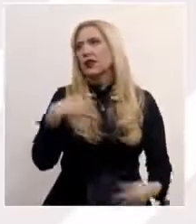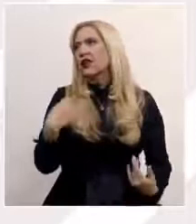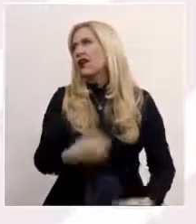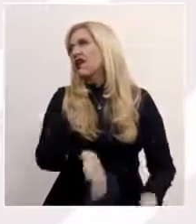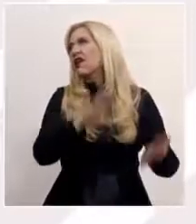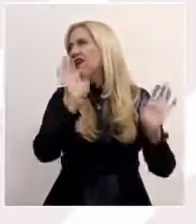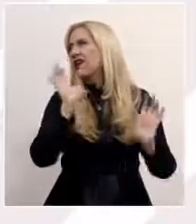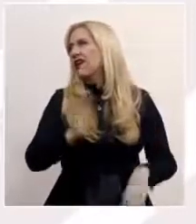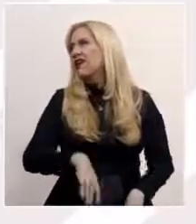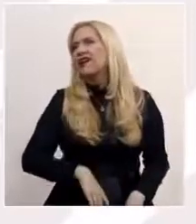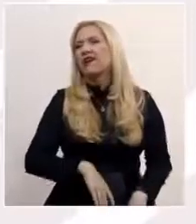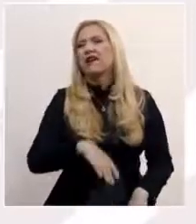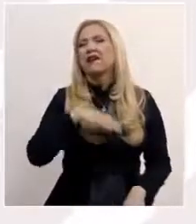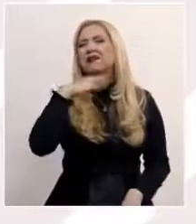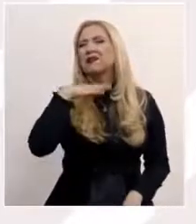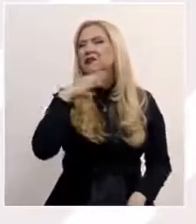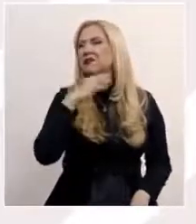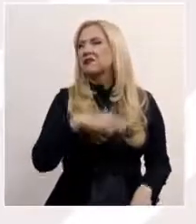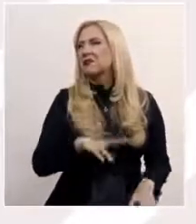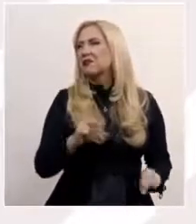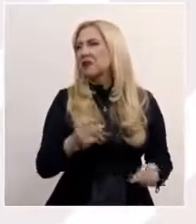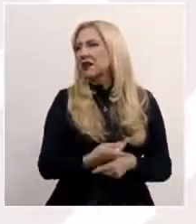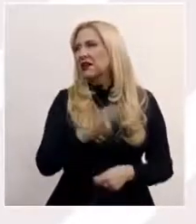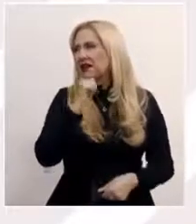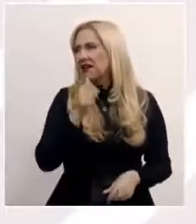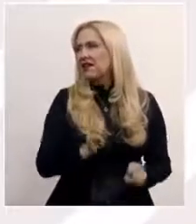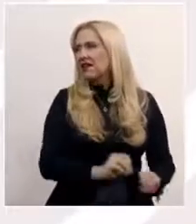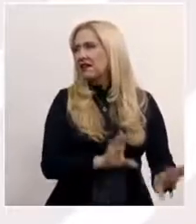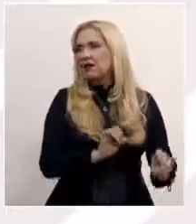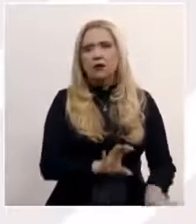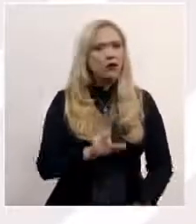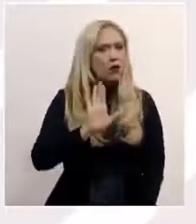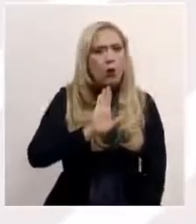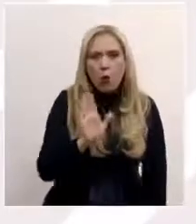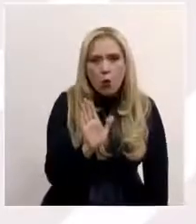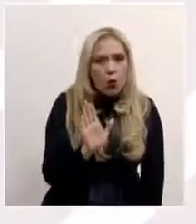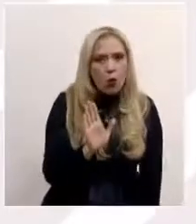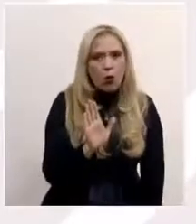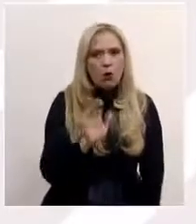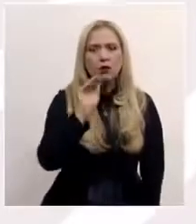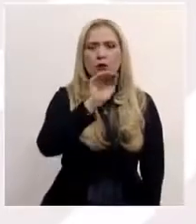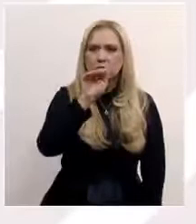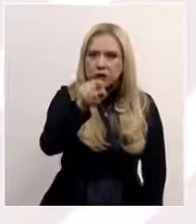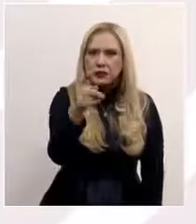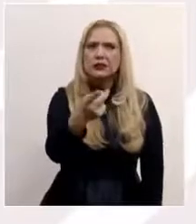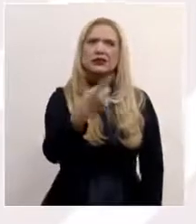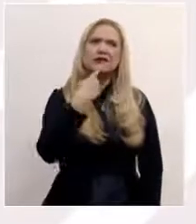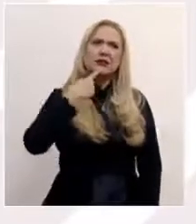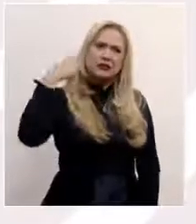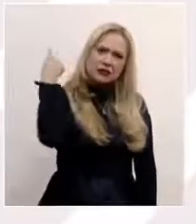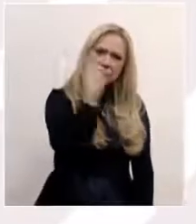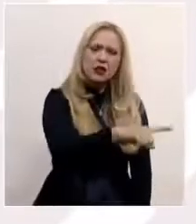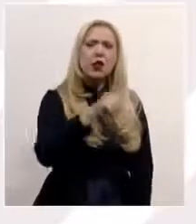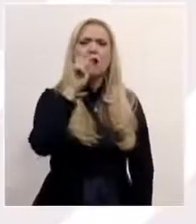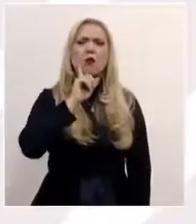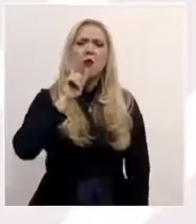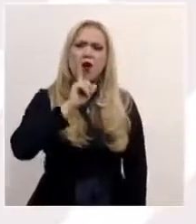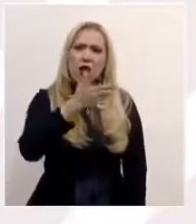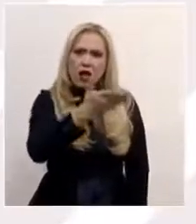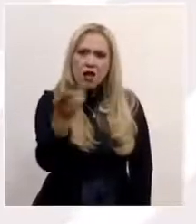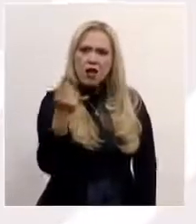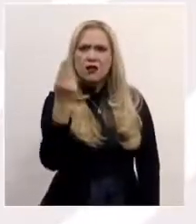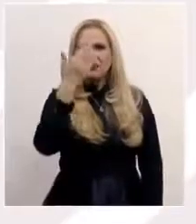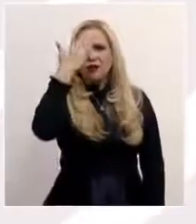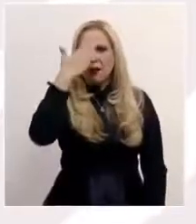impunidad porque son graves y esto tiene que cambiar, ¿no? Entonces, hacer un llamado a la denuncia. Es importante que las mujeres conozcan sus